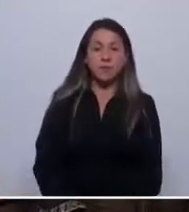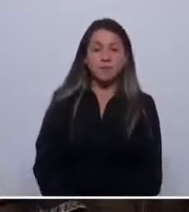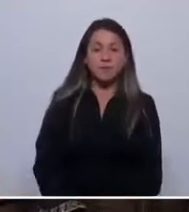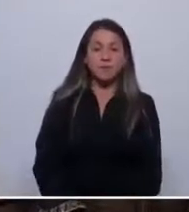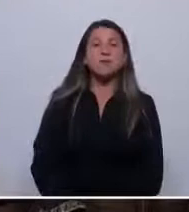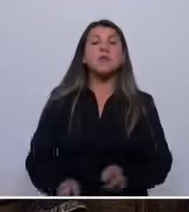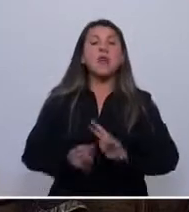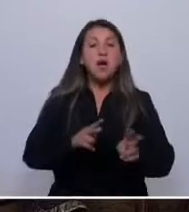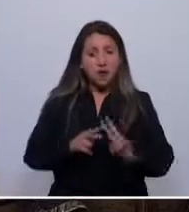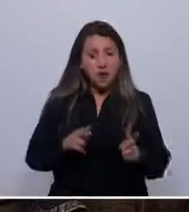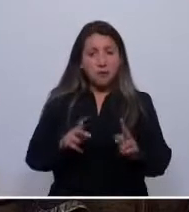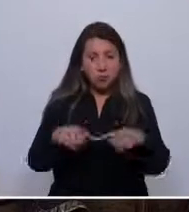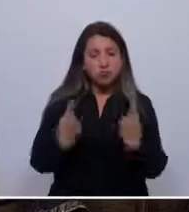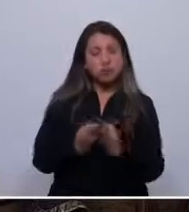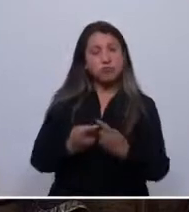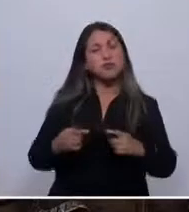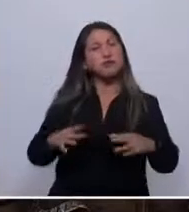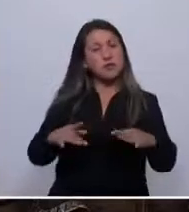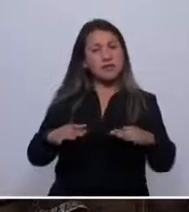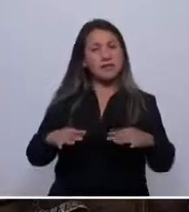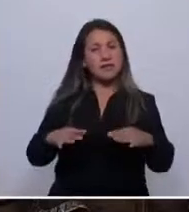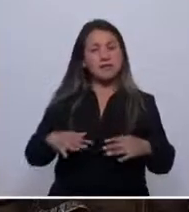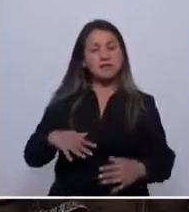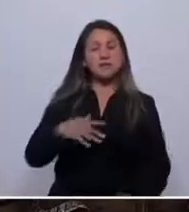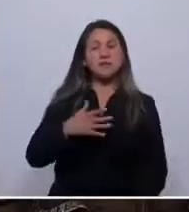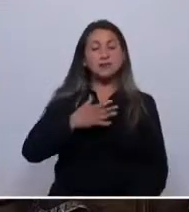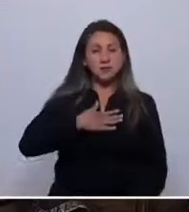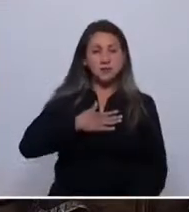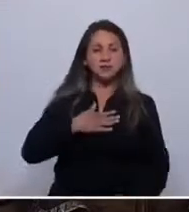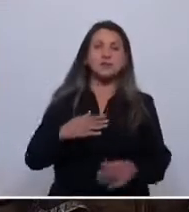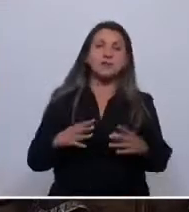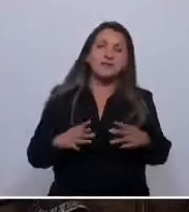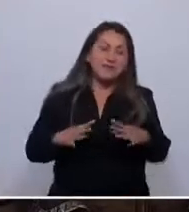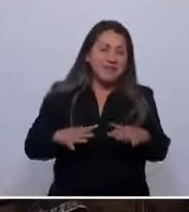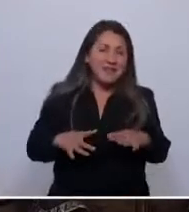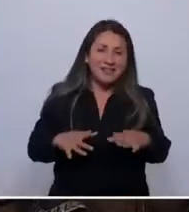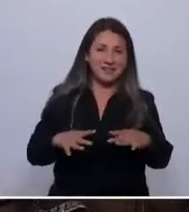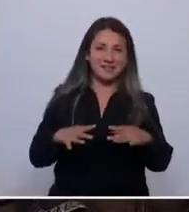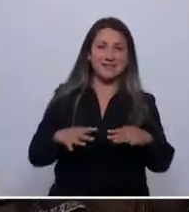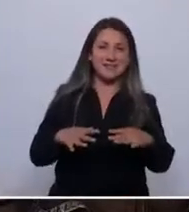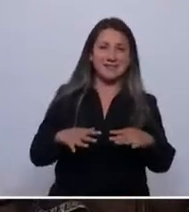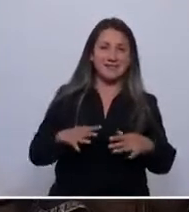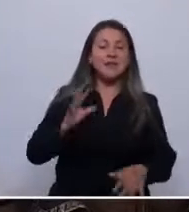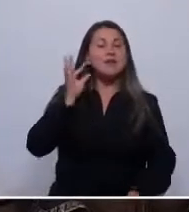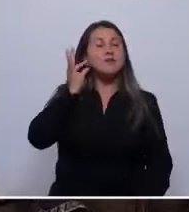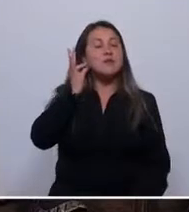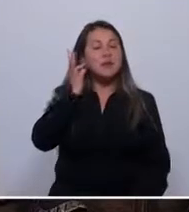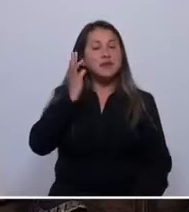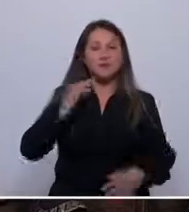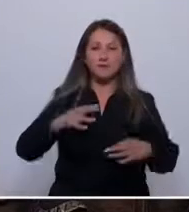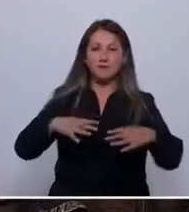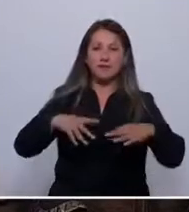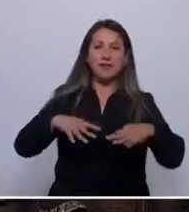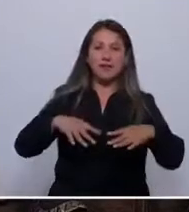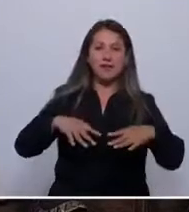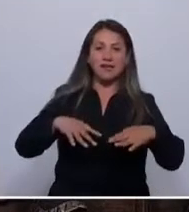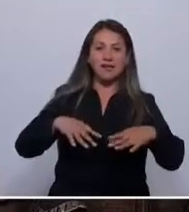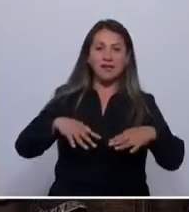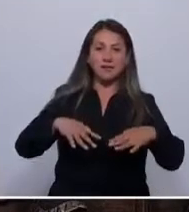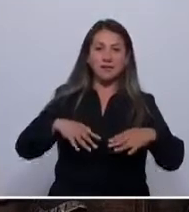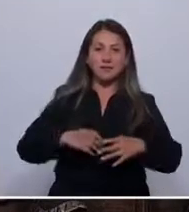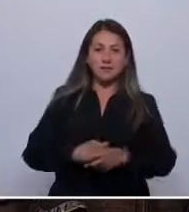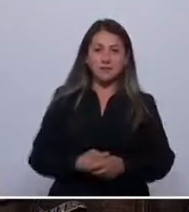Hagámoslo felices. Soy feliz. Soy una mujer feliz. Y quiero que me